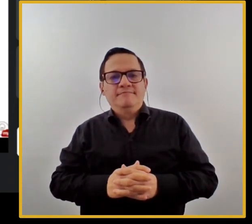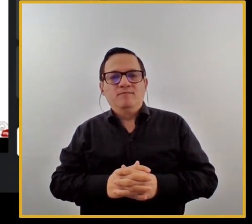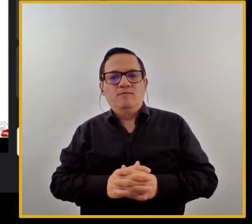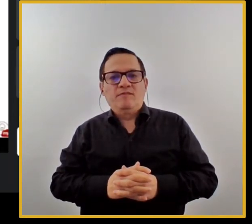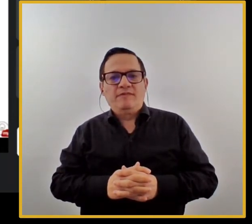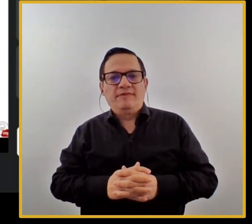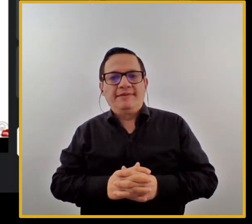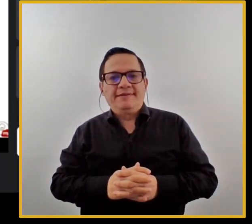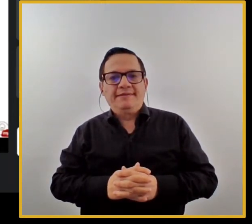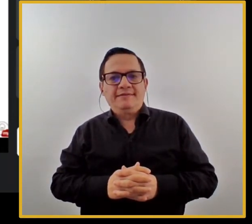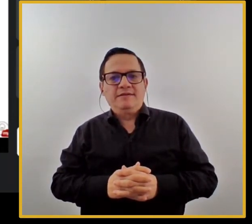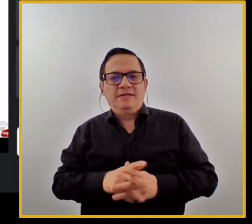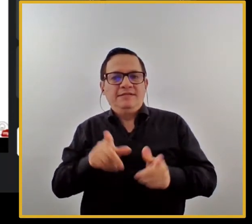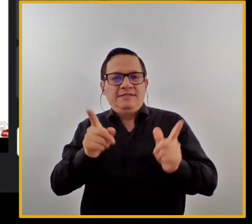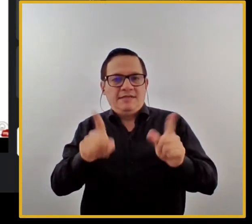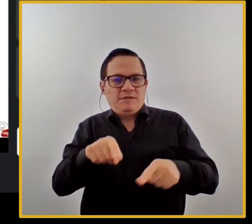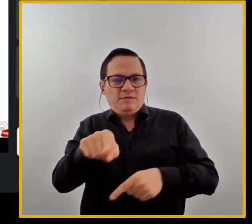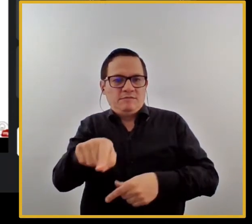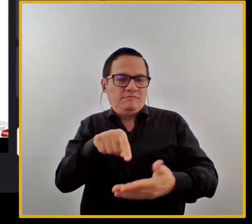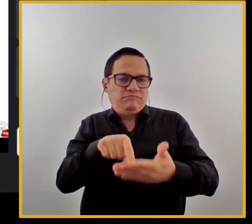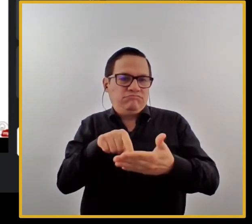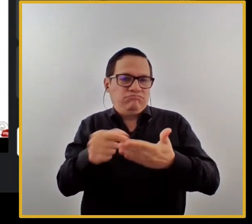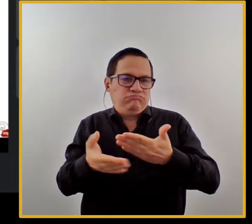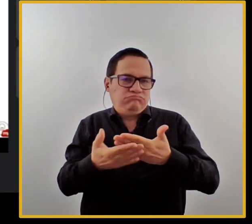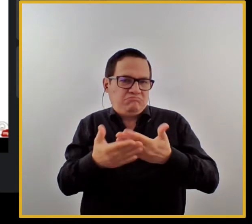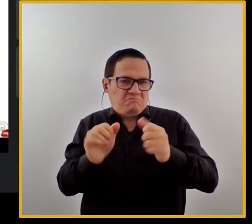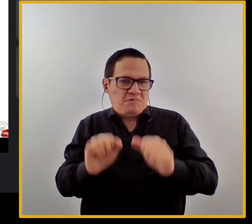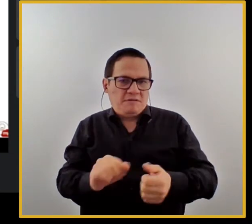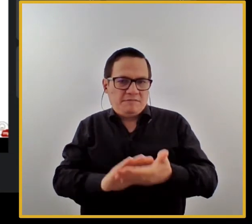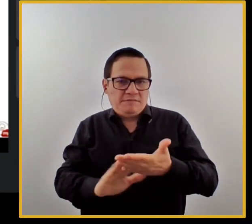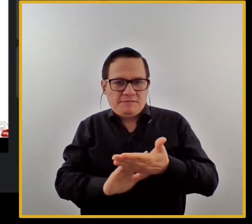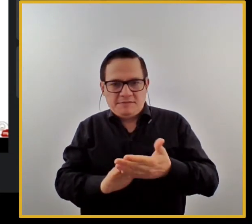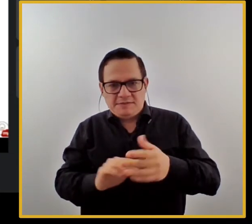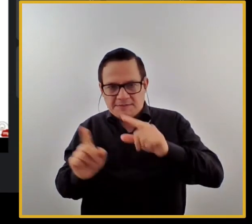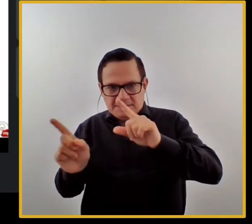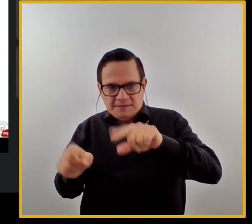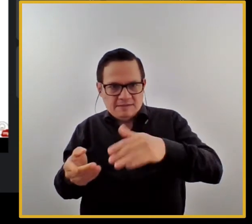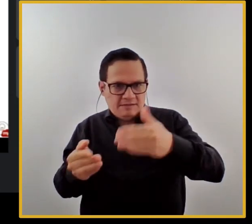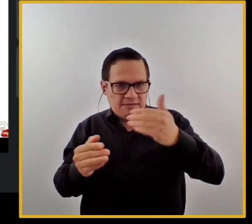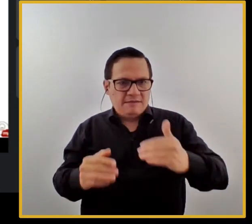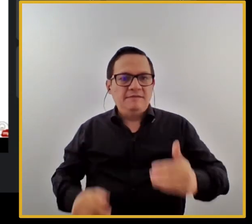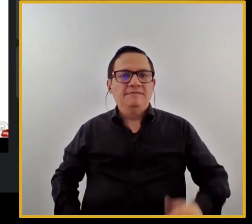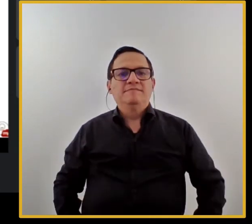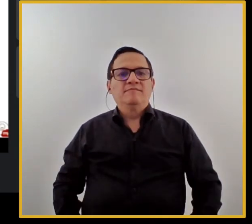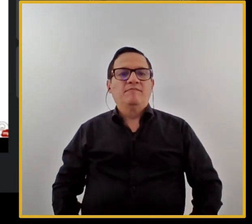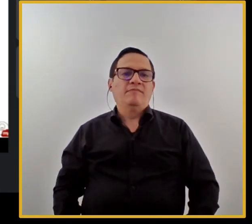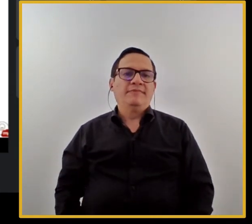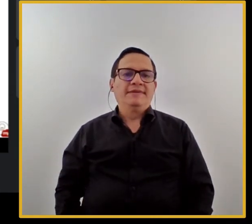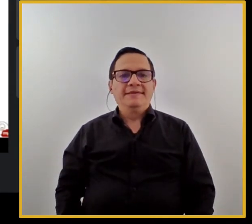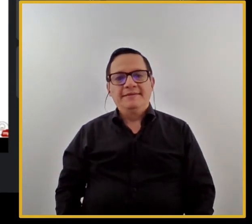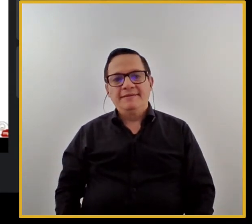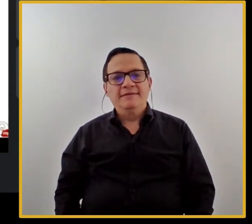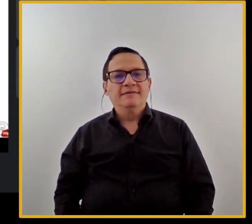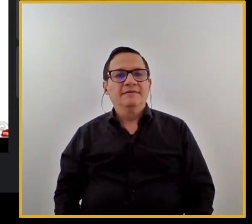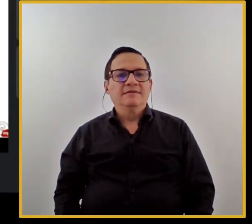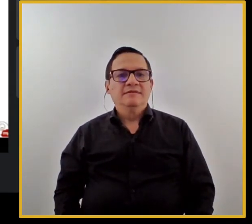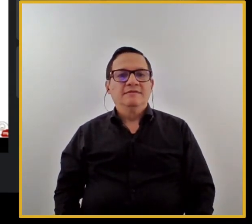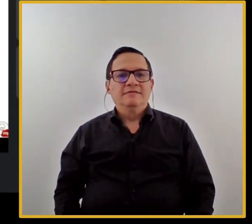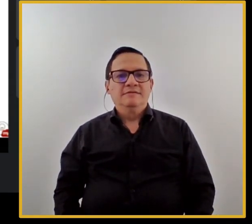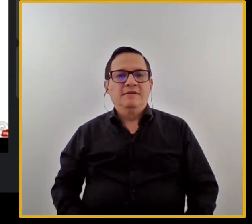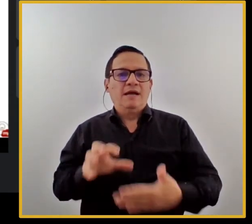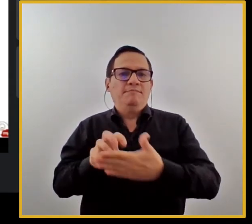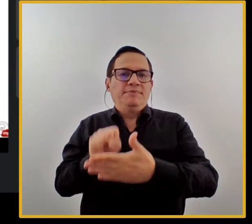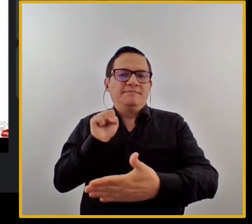también puedo allí, a este lado, me queda, se me